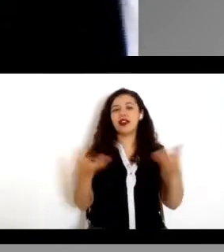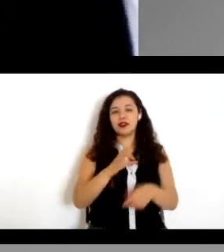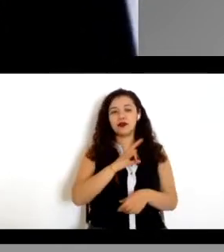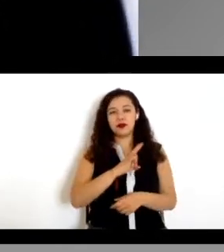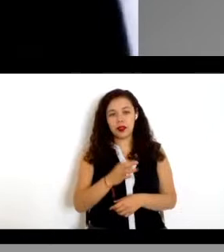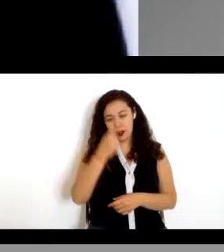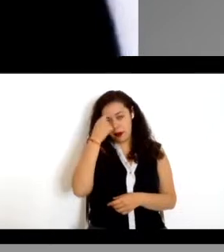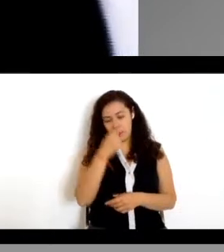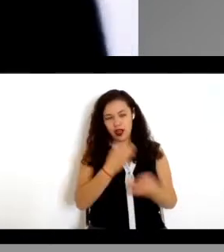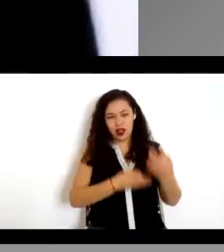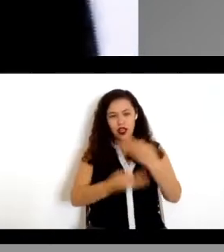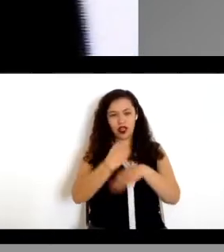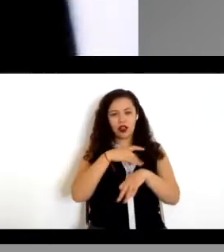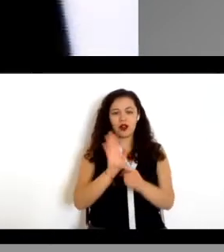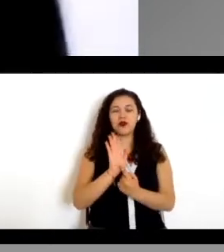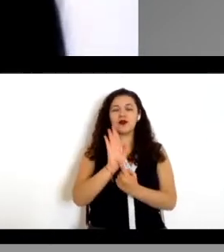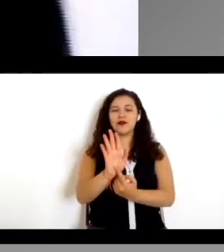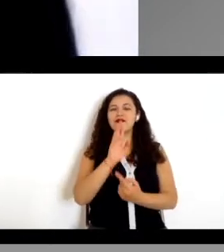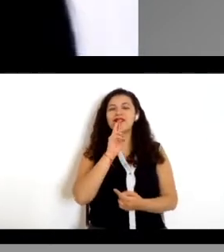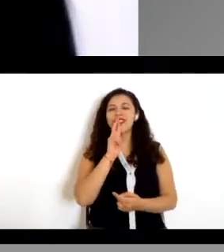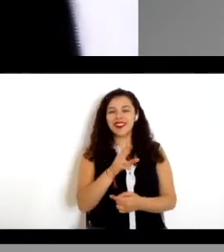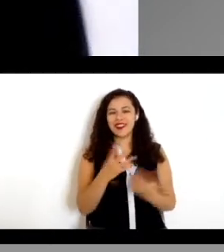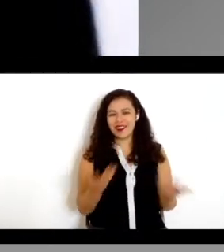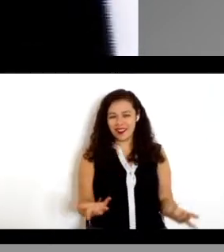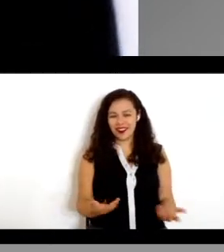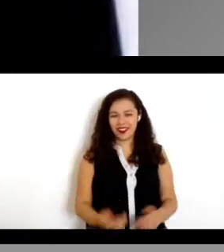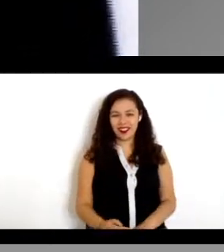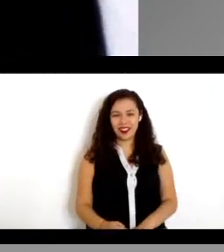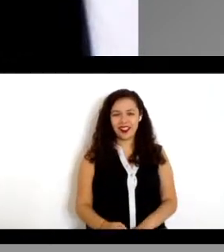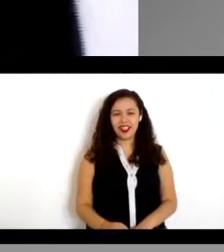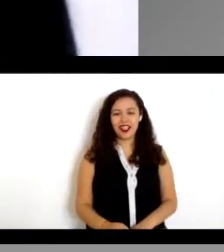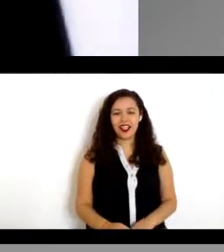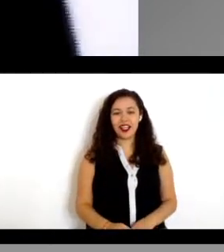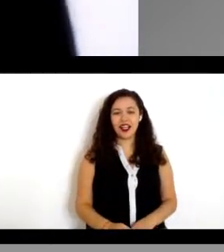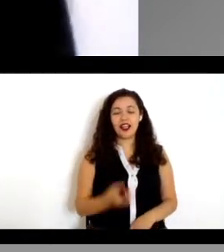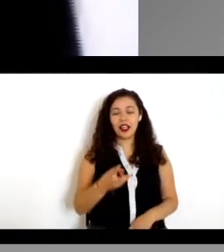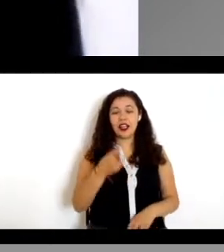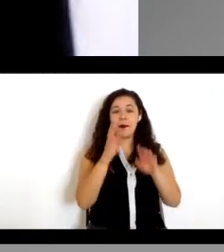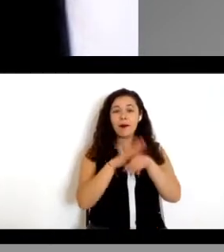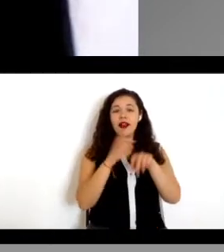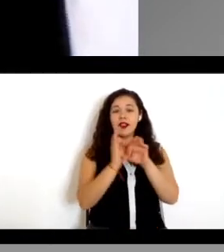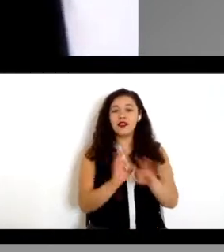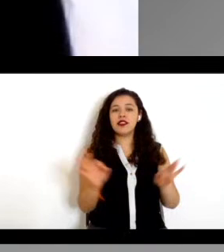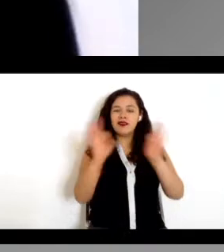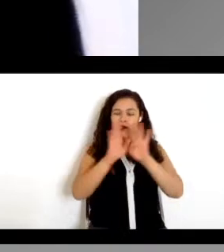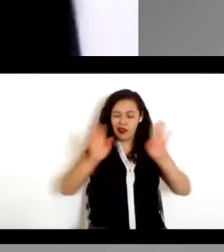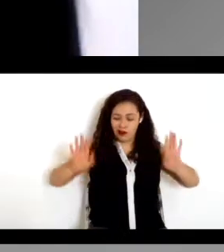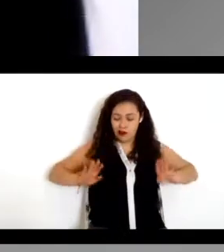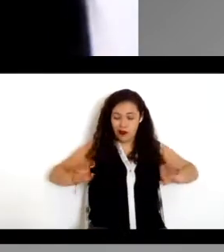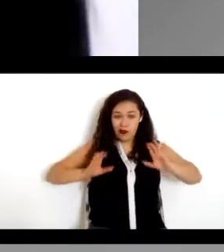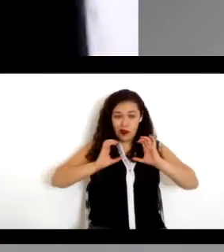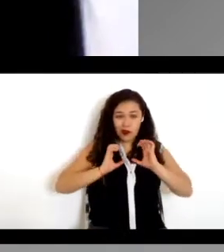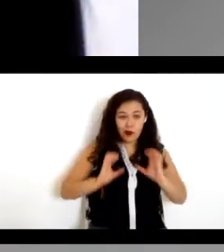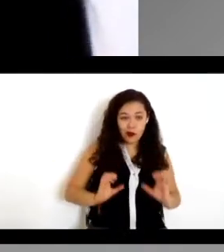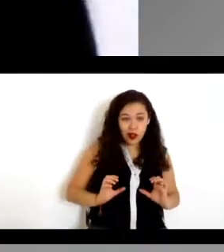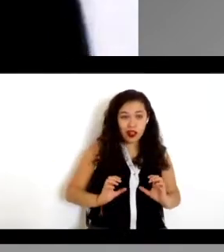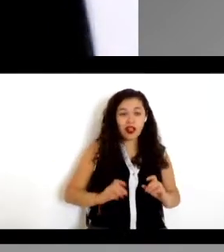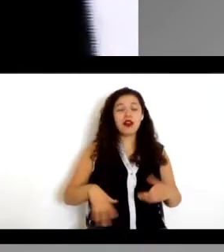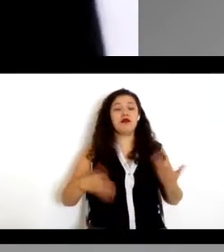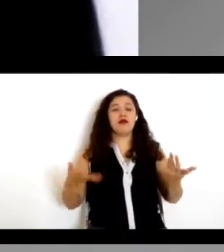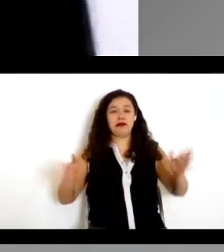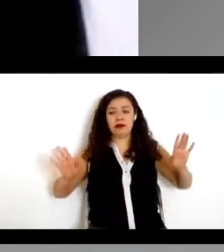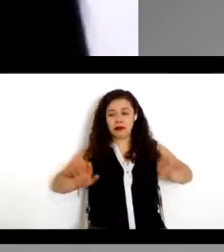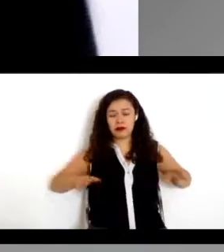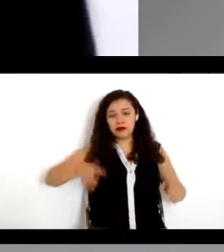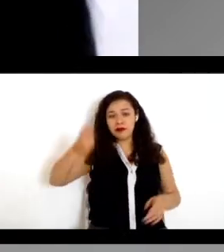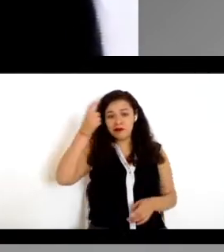todos. Y bueno, lo más importante es saber que la condición física, la condición mental, no